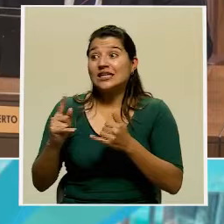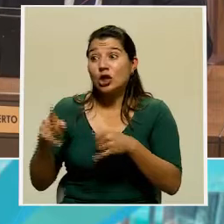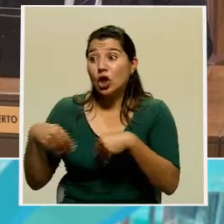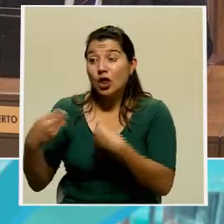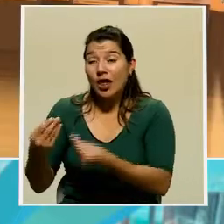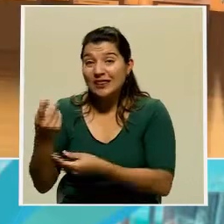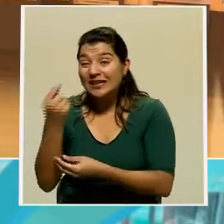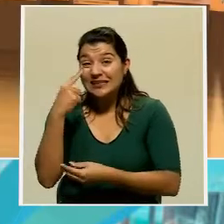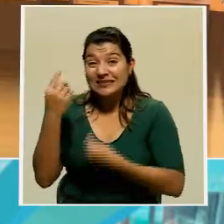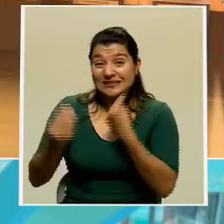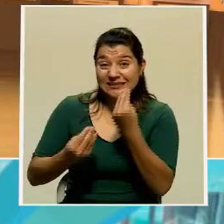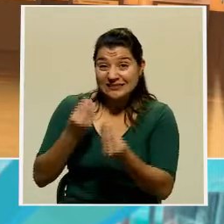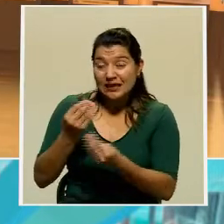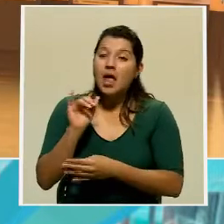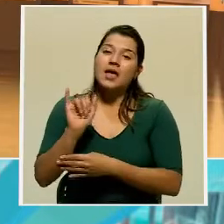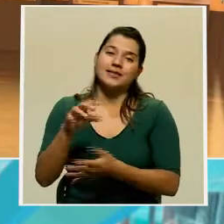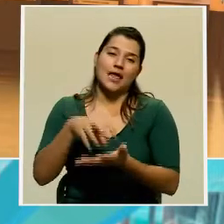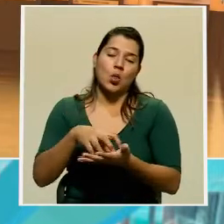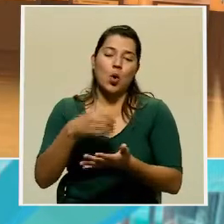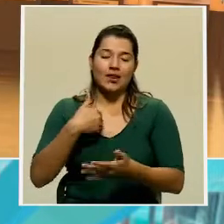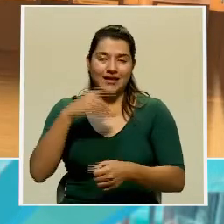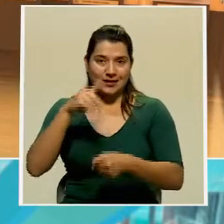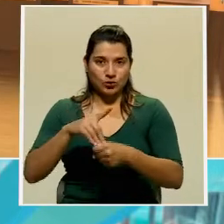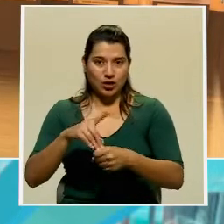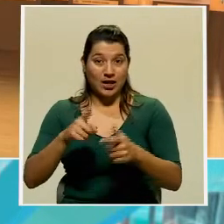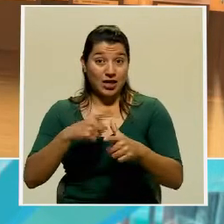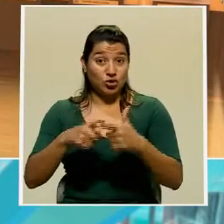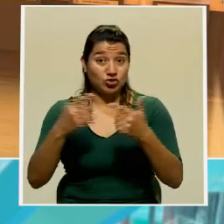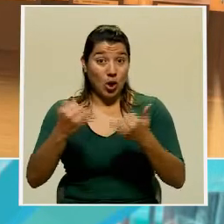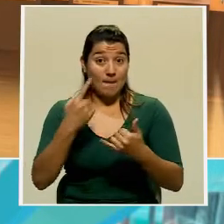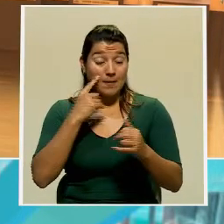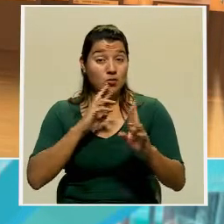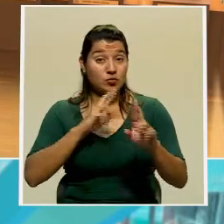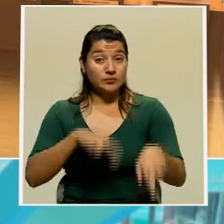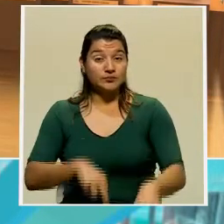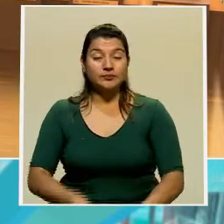dinero. Eran parte de los cuestionamientos de los legisladores. Vamos a ver cuáles eran las respuestas.